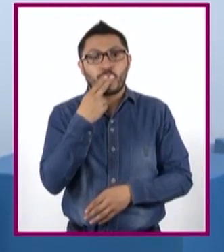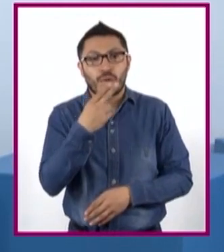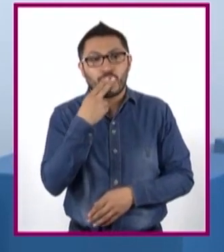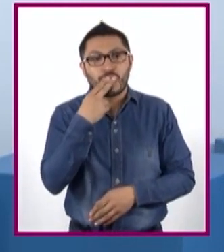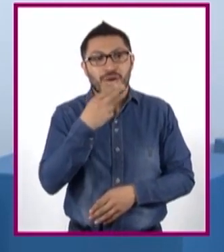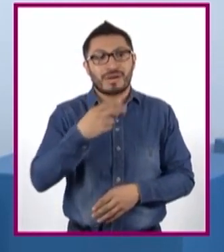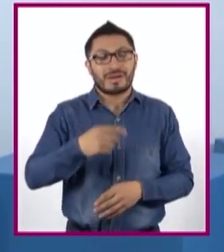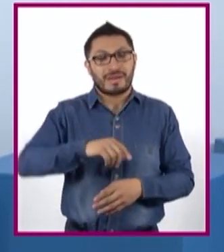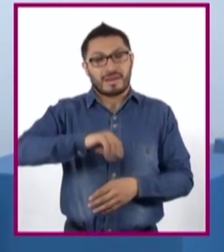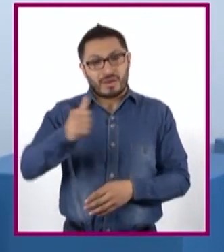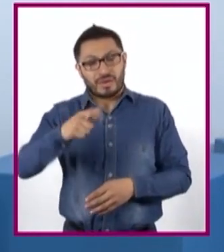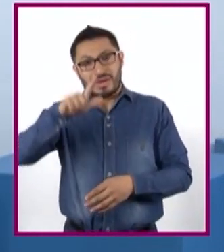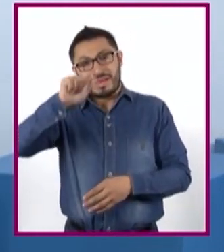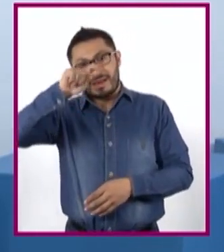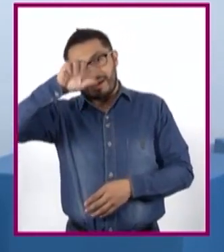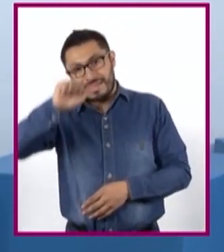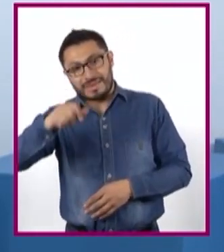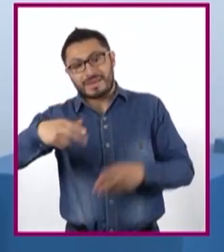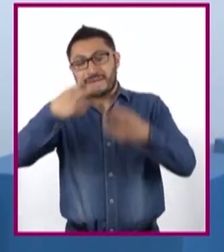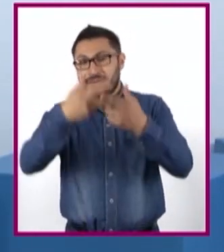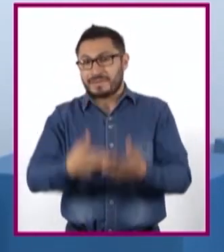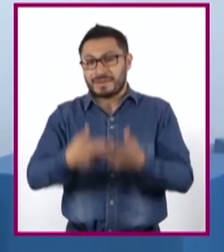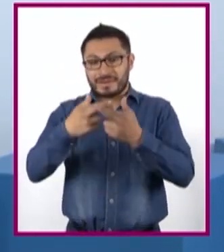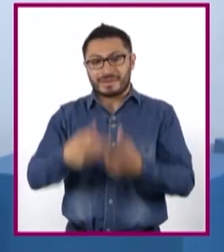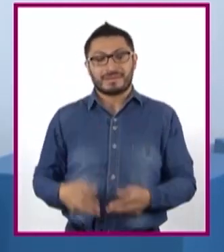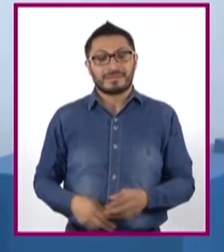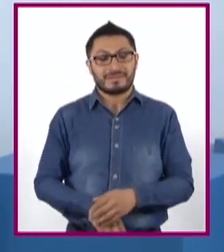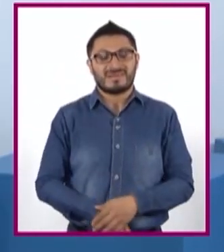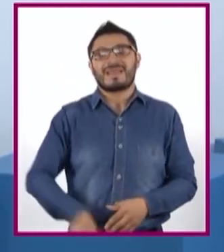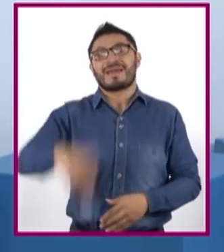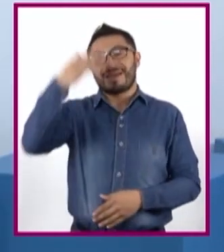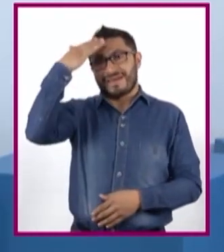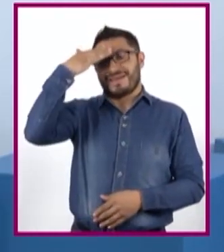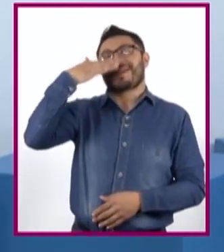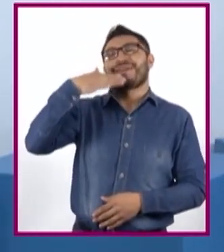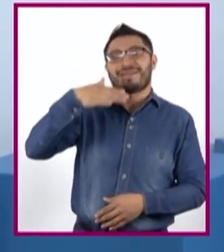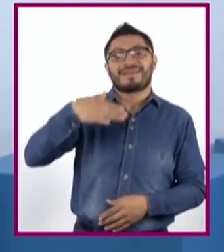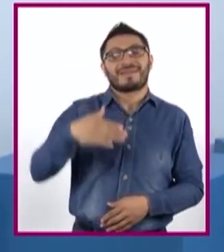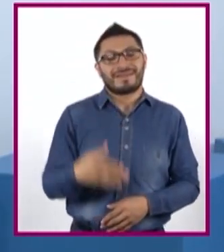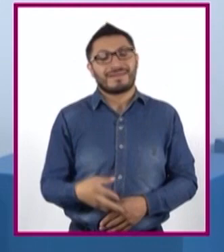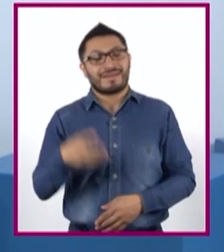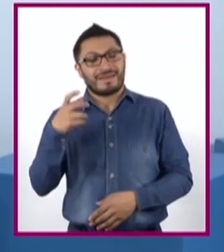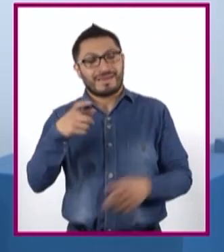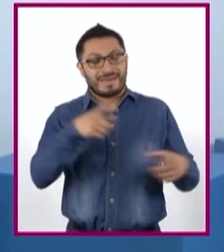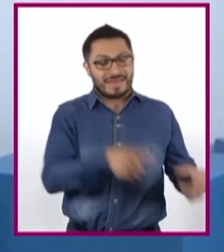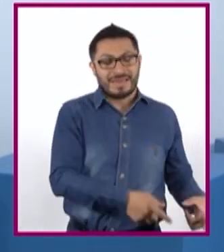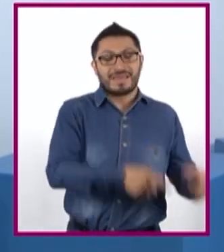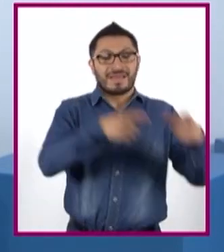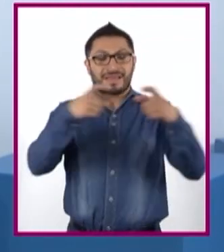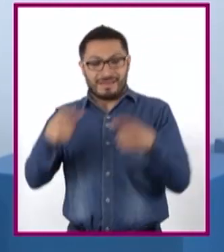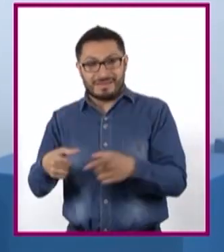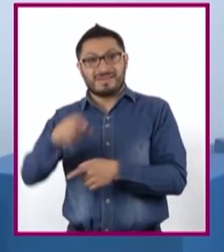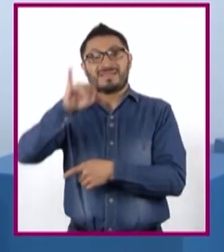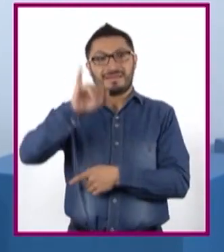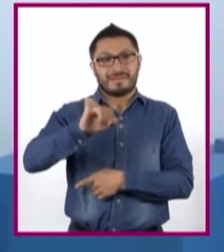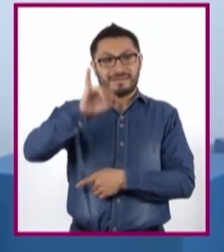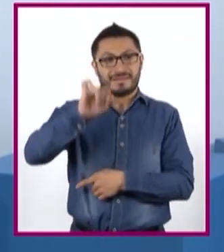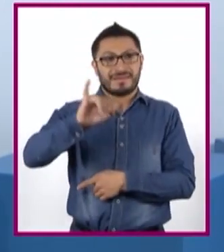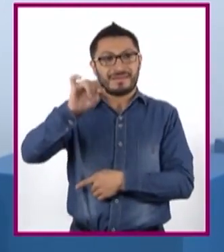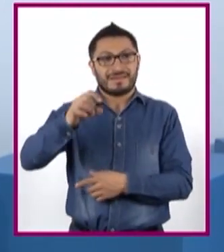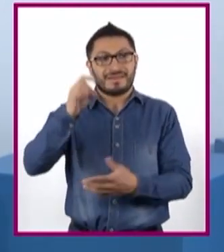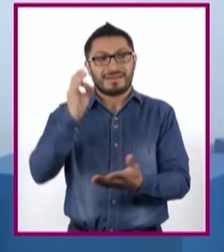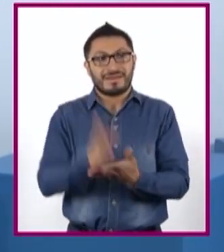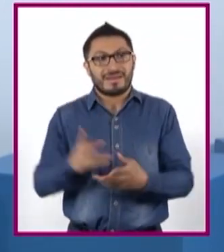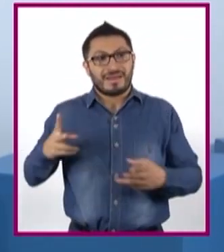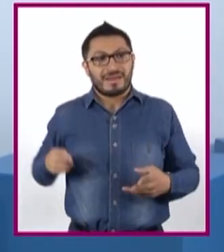el resto de la lata que nos sobró. Ah, ya sé. Esta tapa. Así es. Solo con